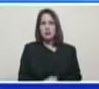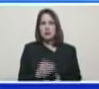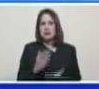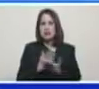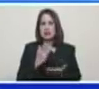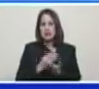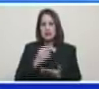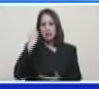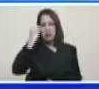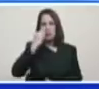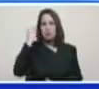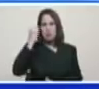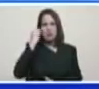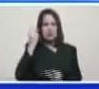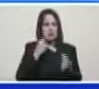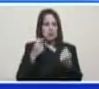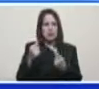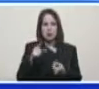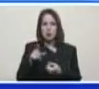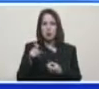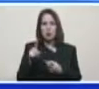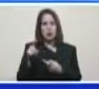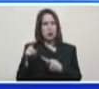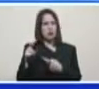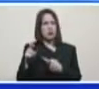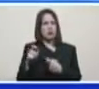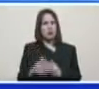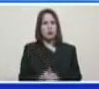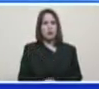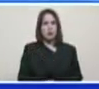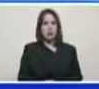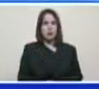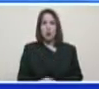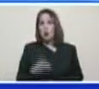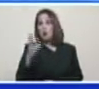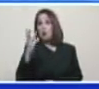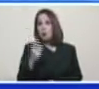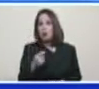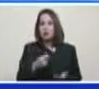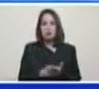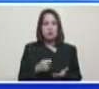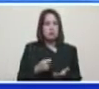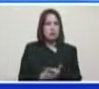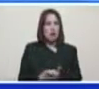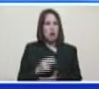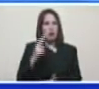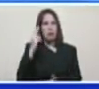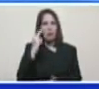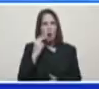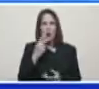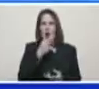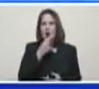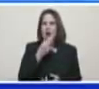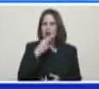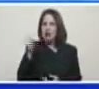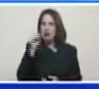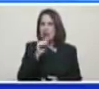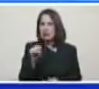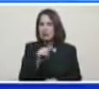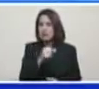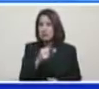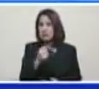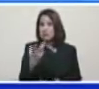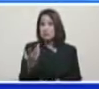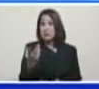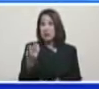presupuesto Cuánto cuesta cuánto cuesta En bolívares cuánto nos cuesta en Divisas